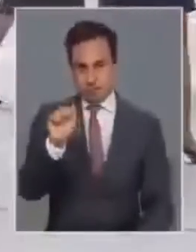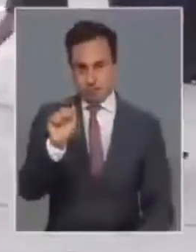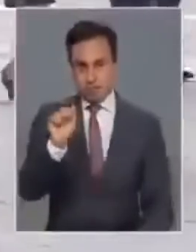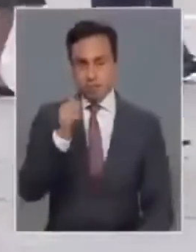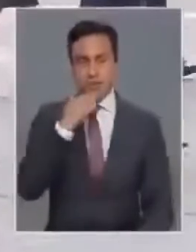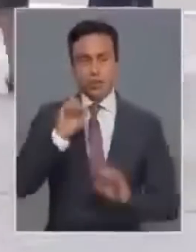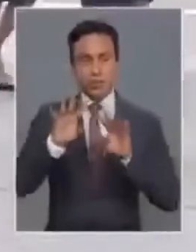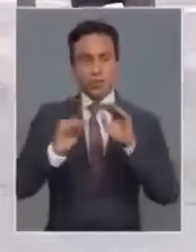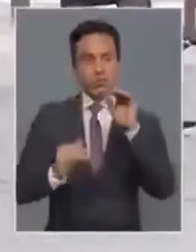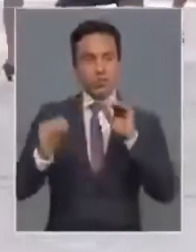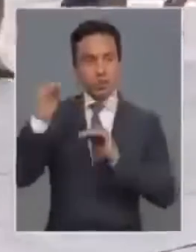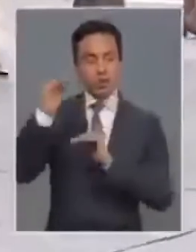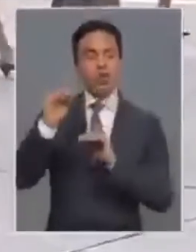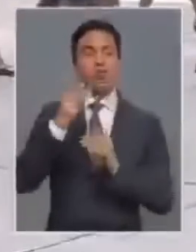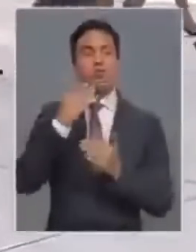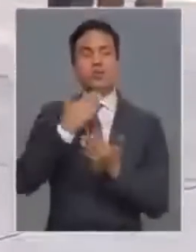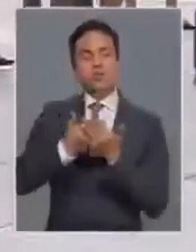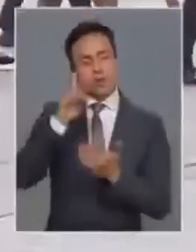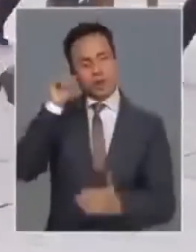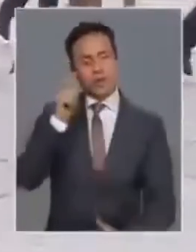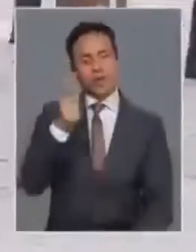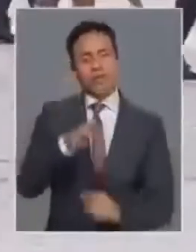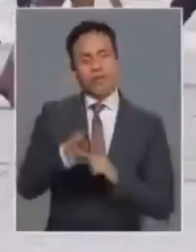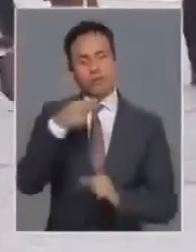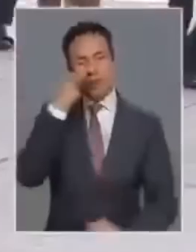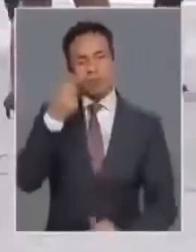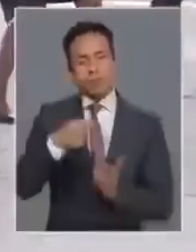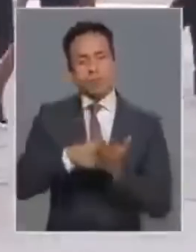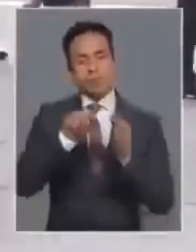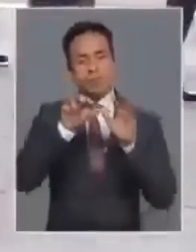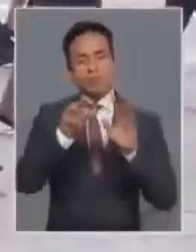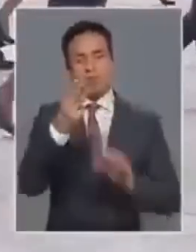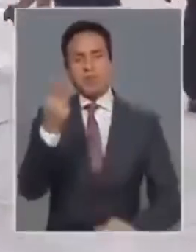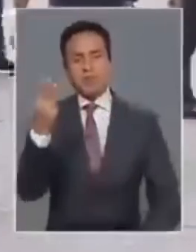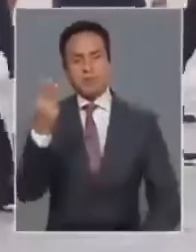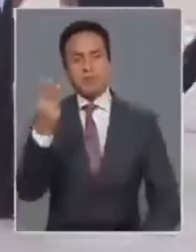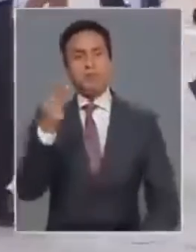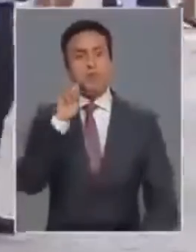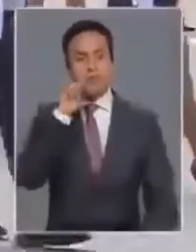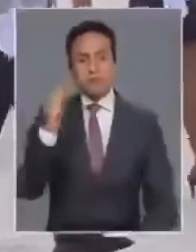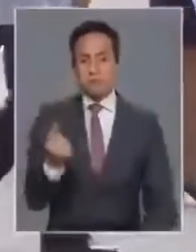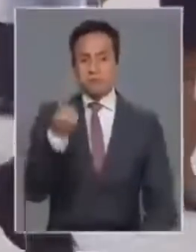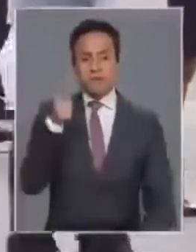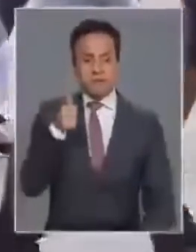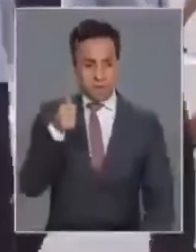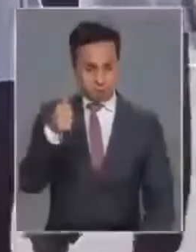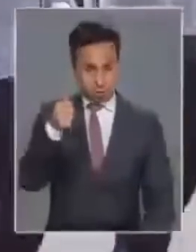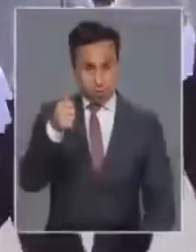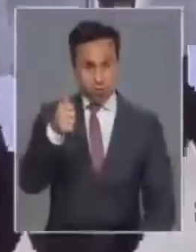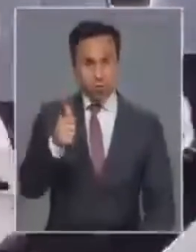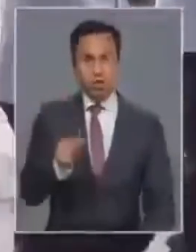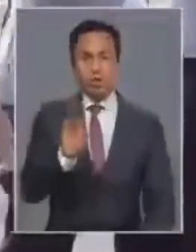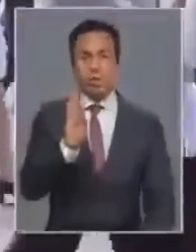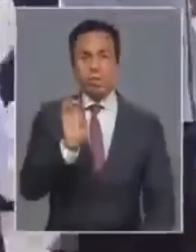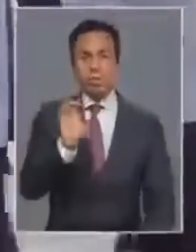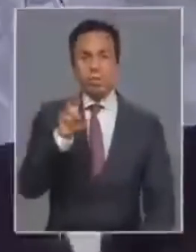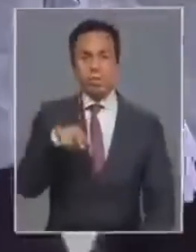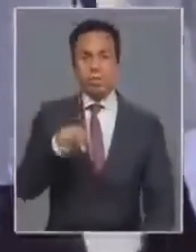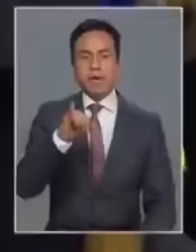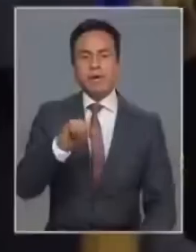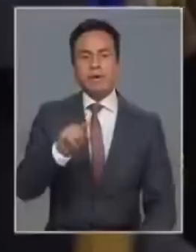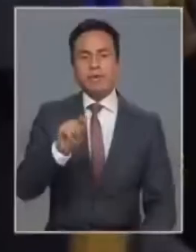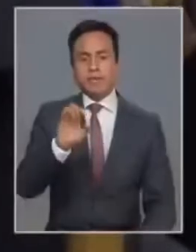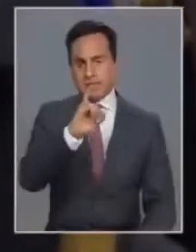educación superior fue creada el 15 de noviembre de 1933, siendo su primer director don Alberto Benítez